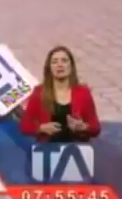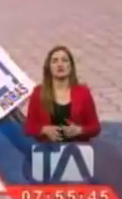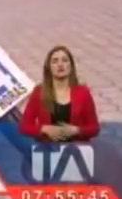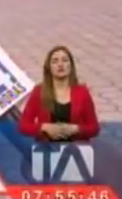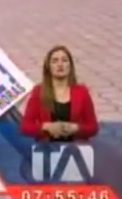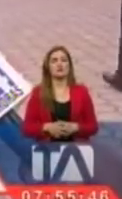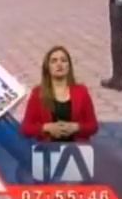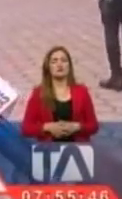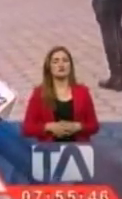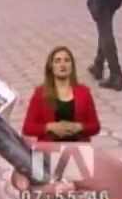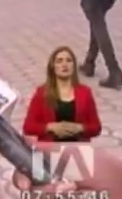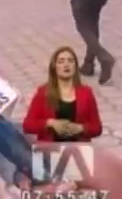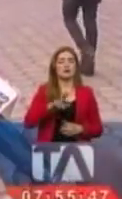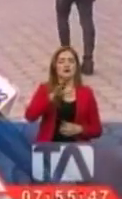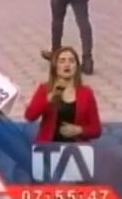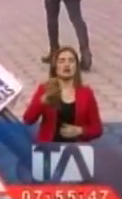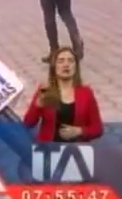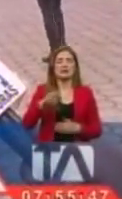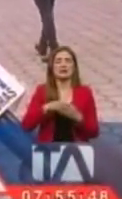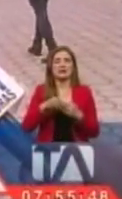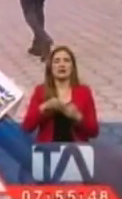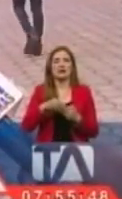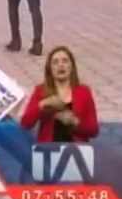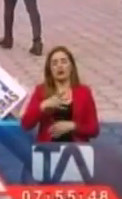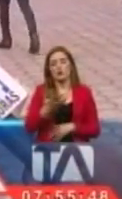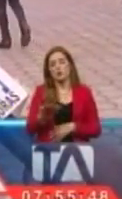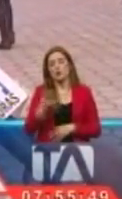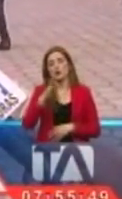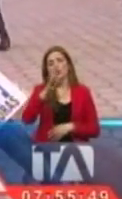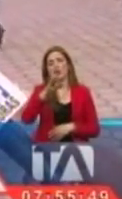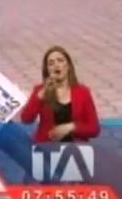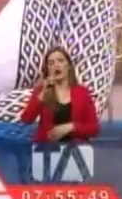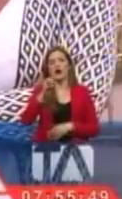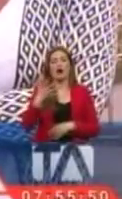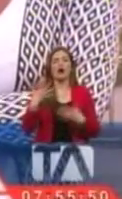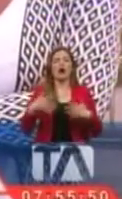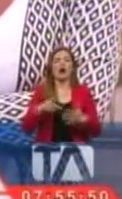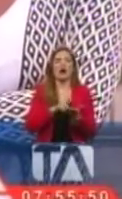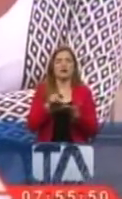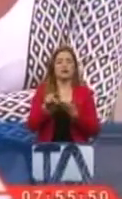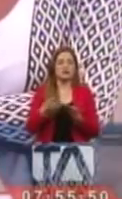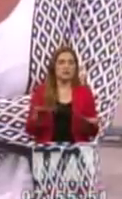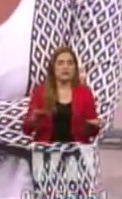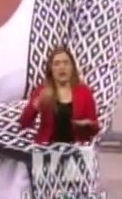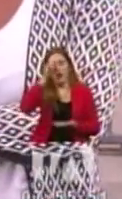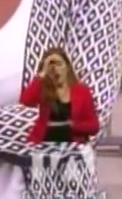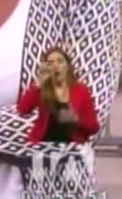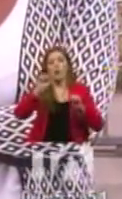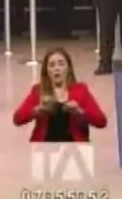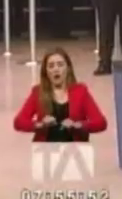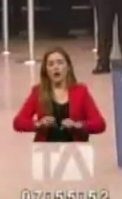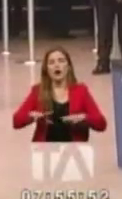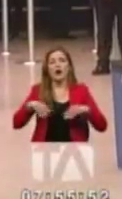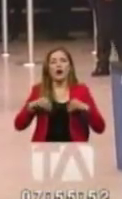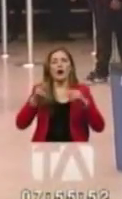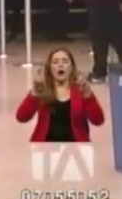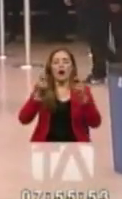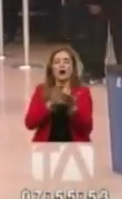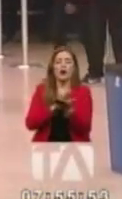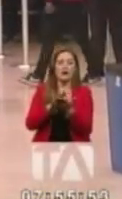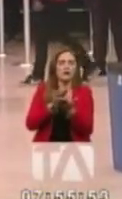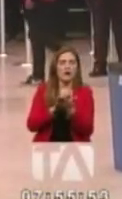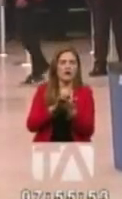tengo alrededor de 800 dólares más o menos como 80 de interés pero no sabía que puede acogerse a la amnistía o